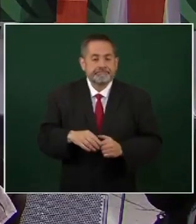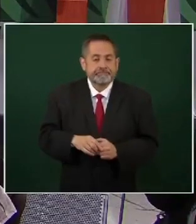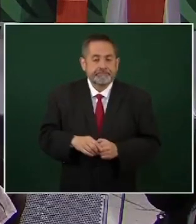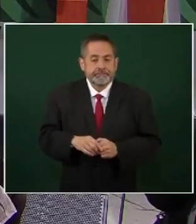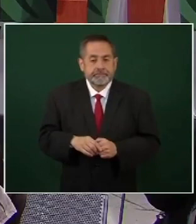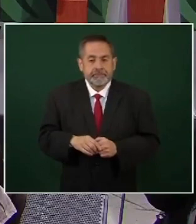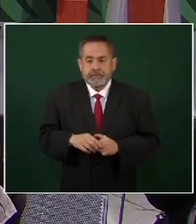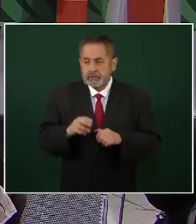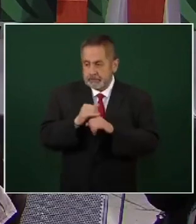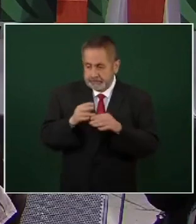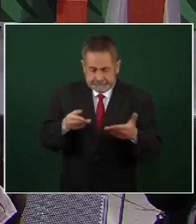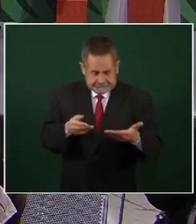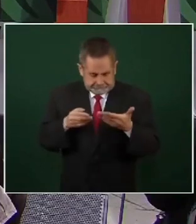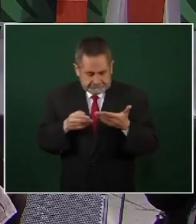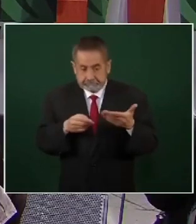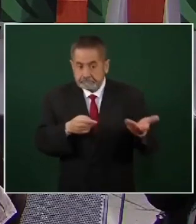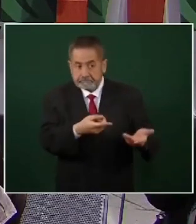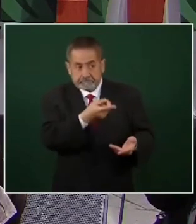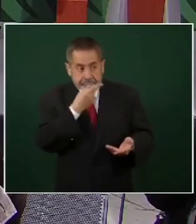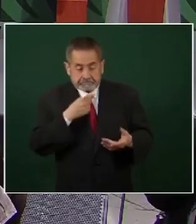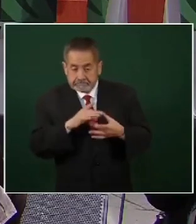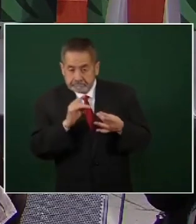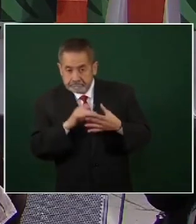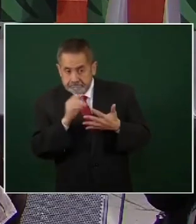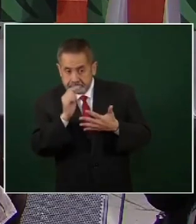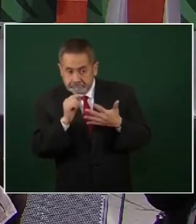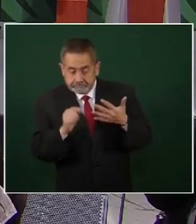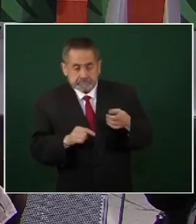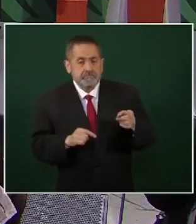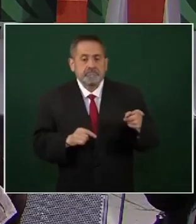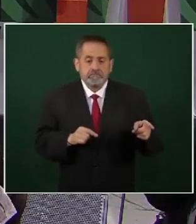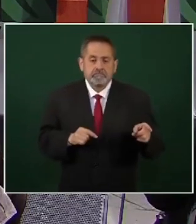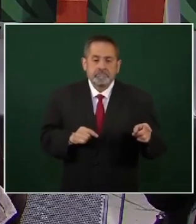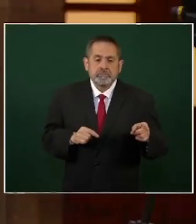Dentro de la información que él proporcionó, dio